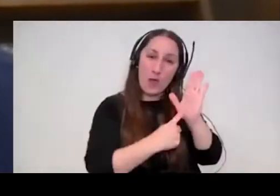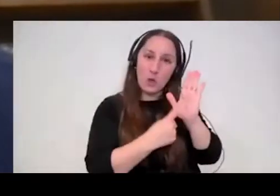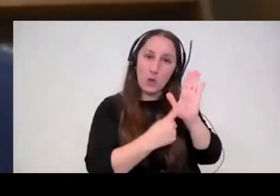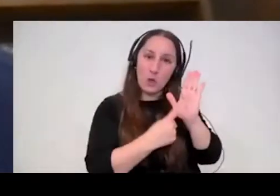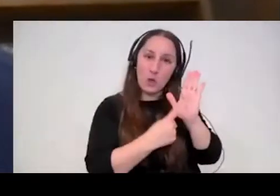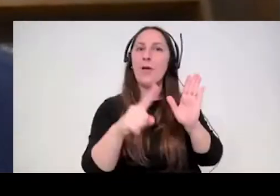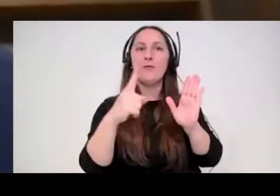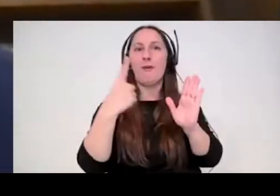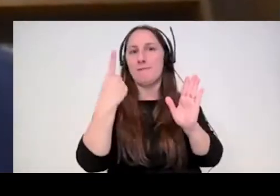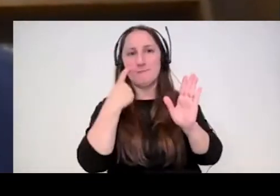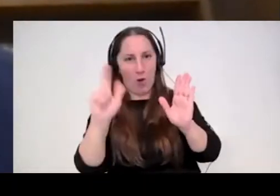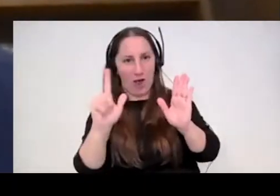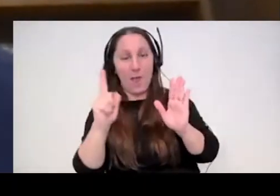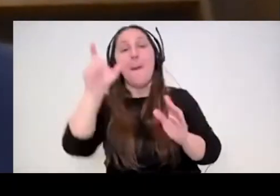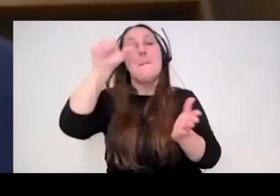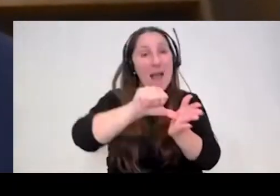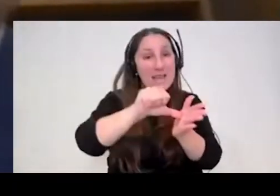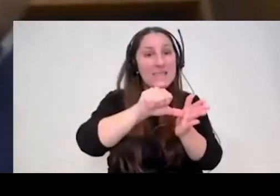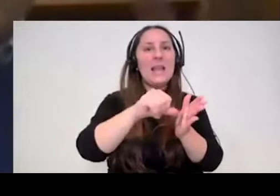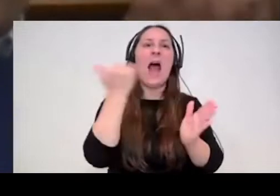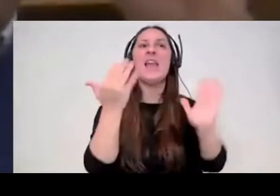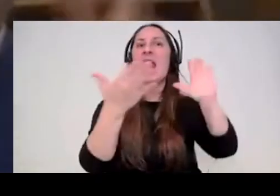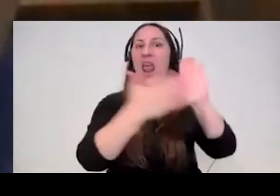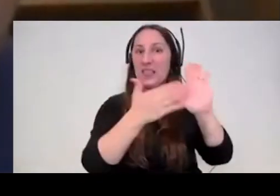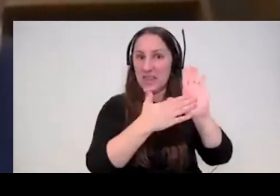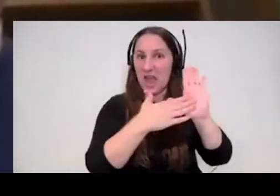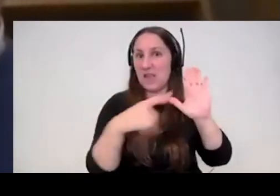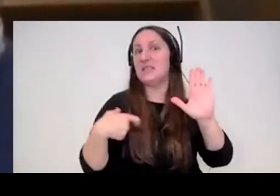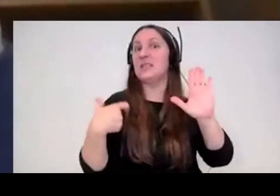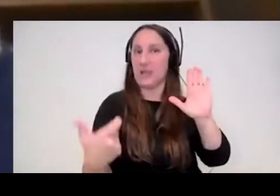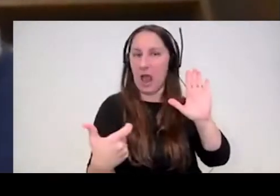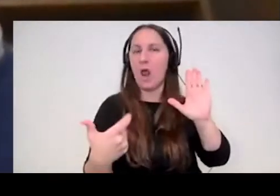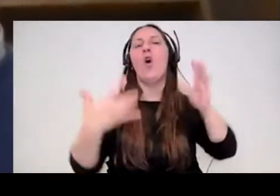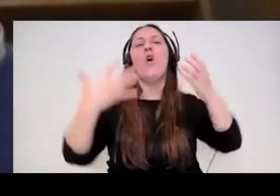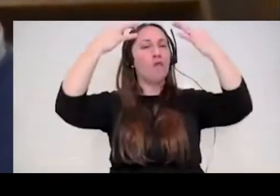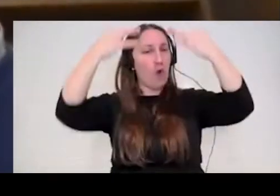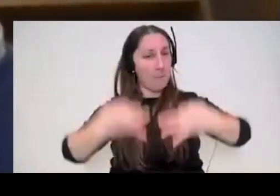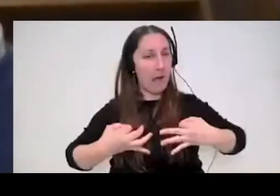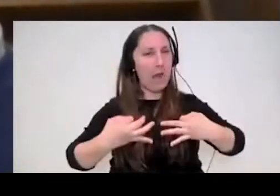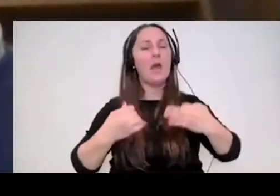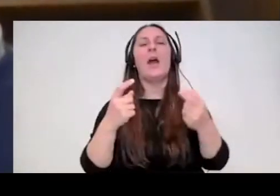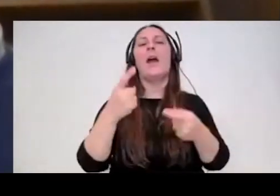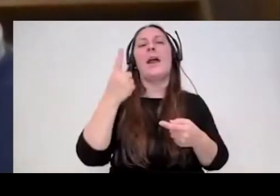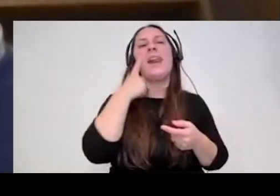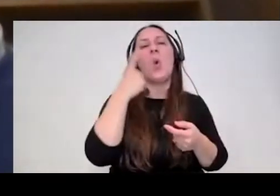garantías sindicales, es los países donde hay formalmente una menor regulación sobre esto.